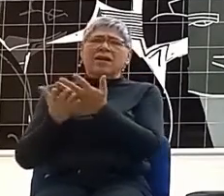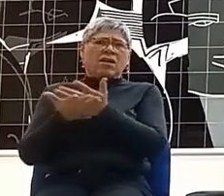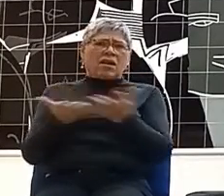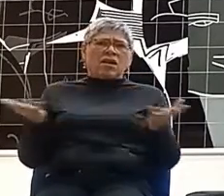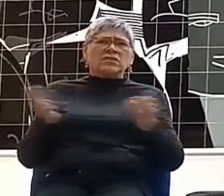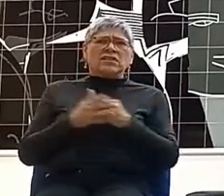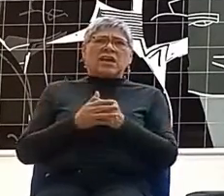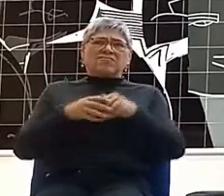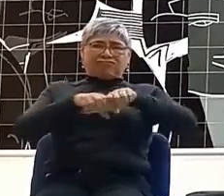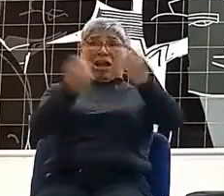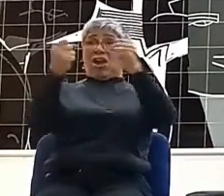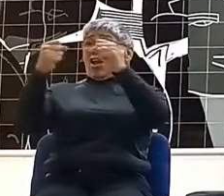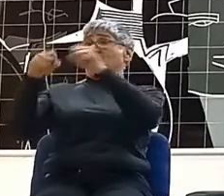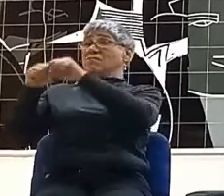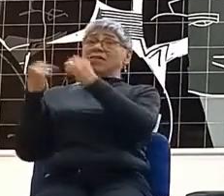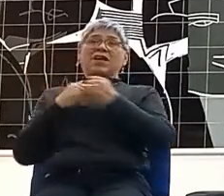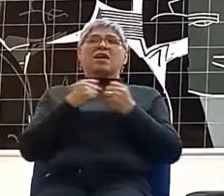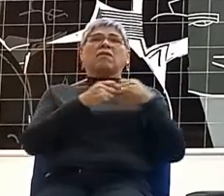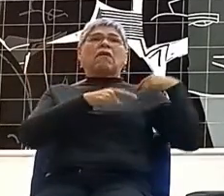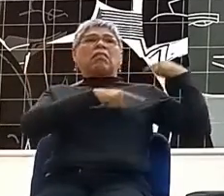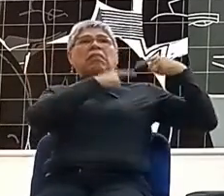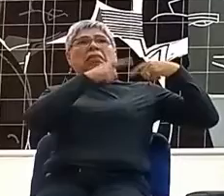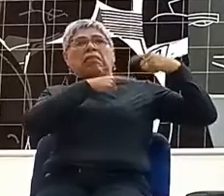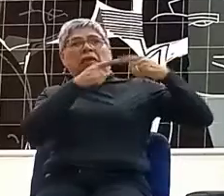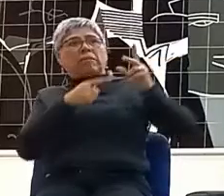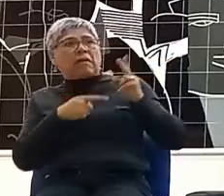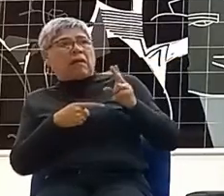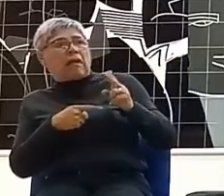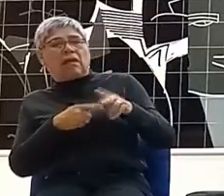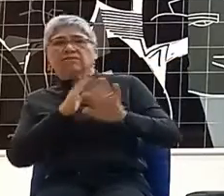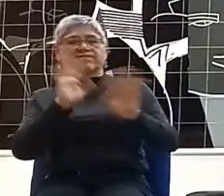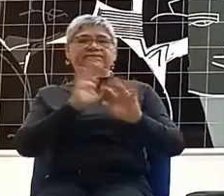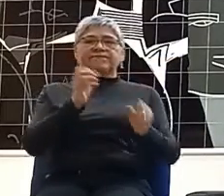que rompieron como las tradiciones